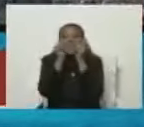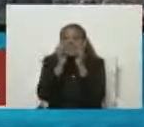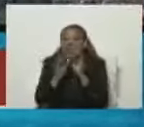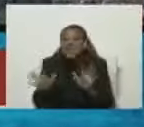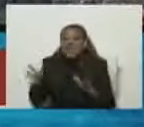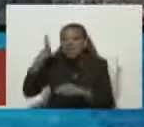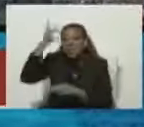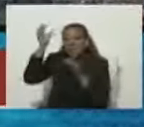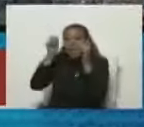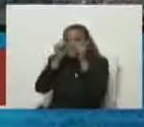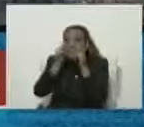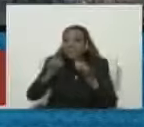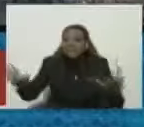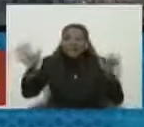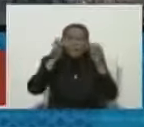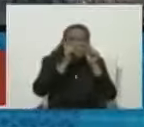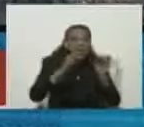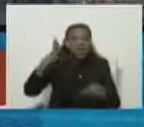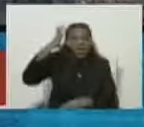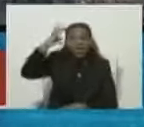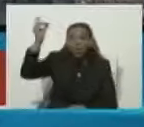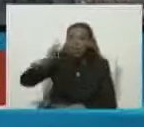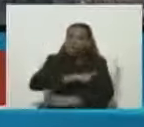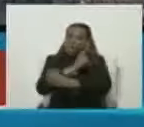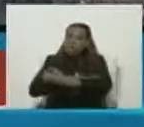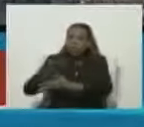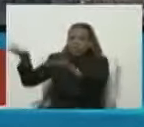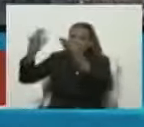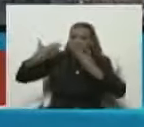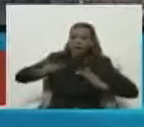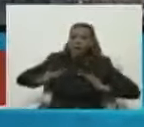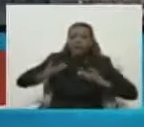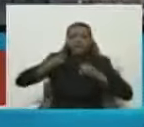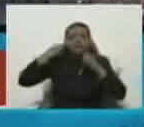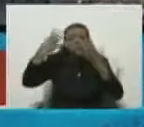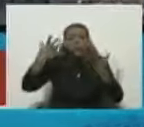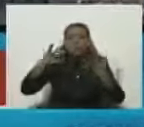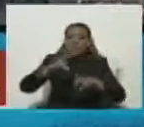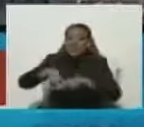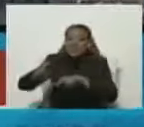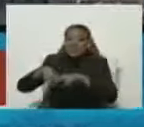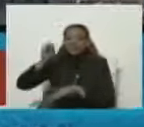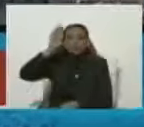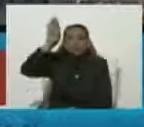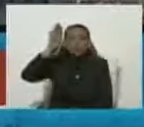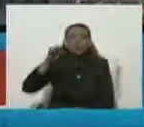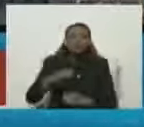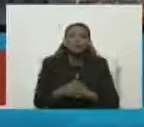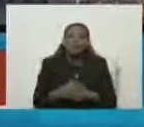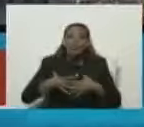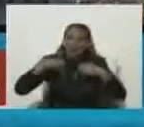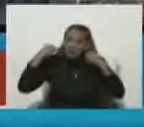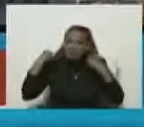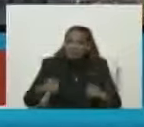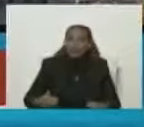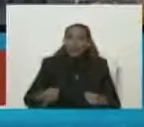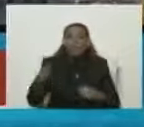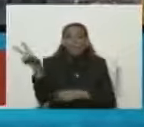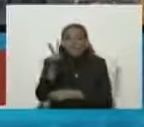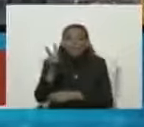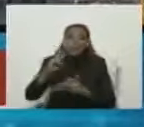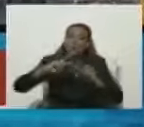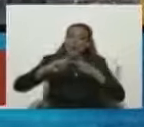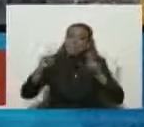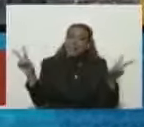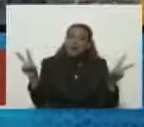bendiga. Dios, danos la fuerza para darle patria y felicidad a estos niños, para garantizarle una Venezuela de